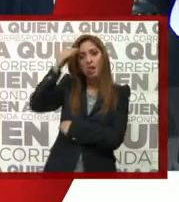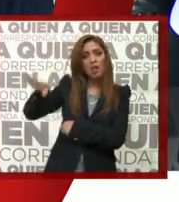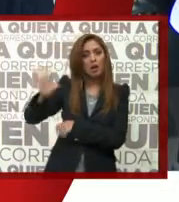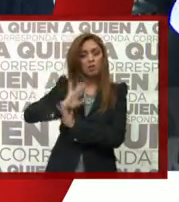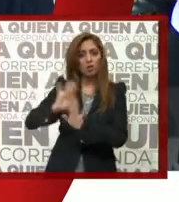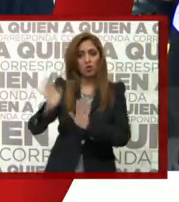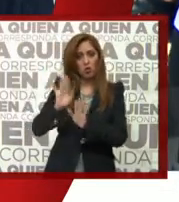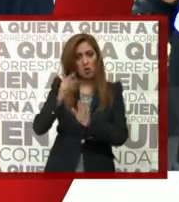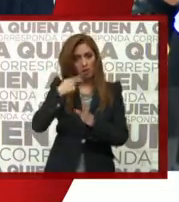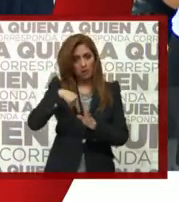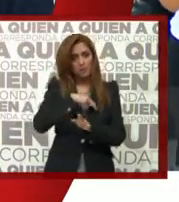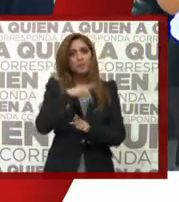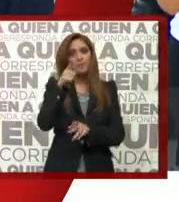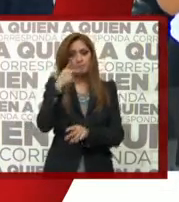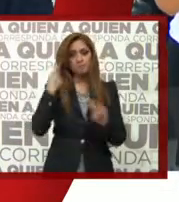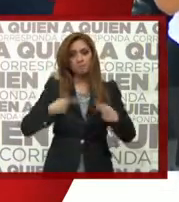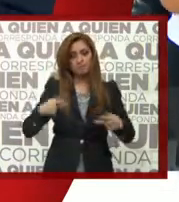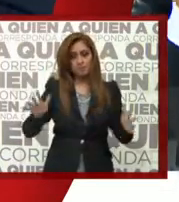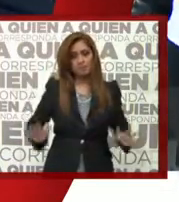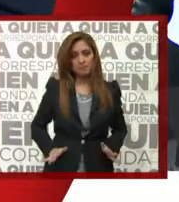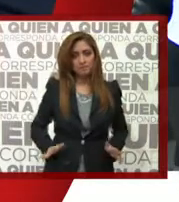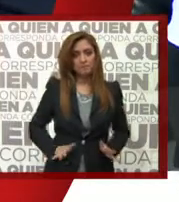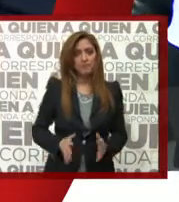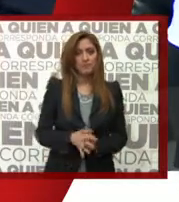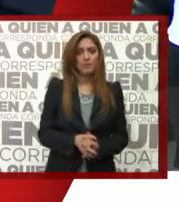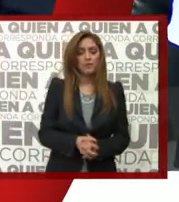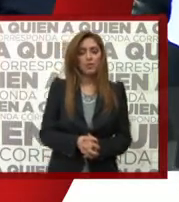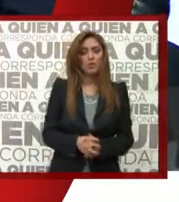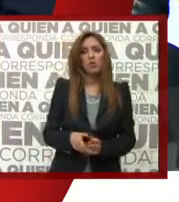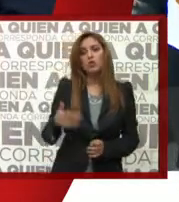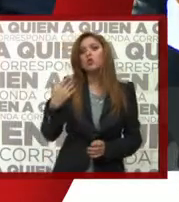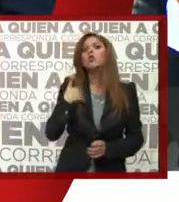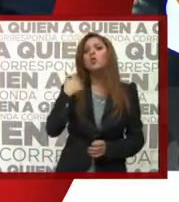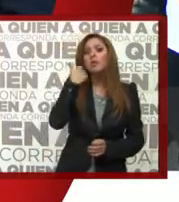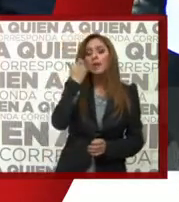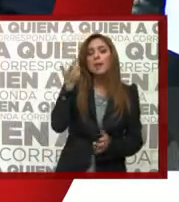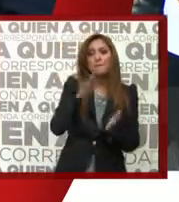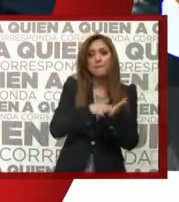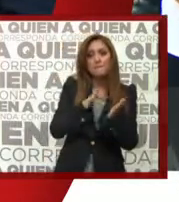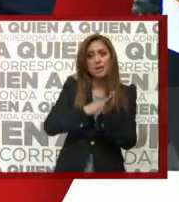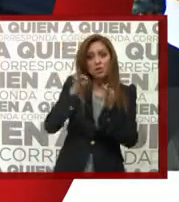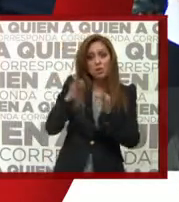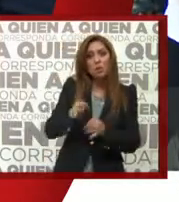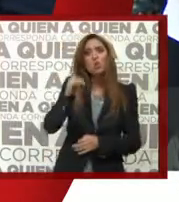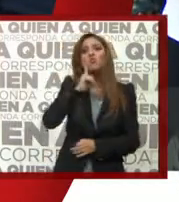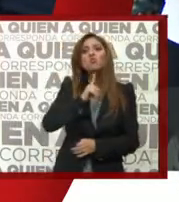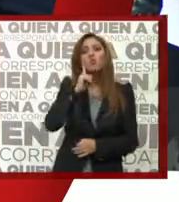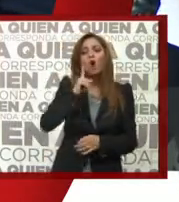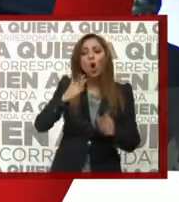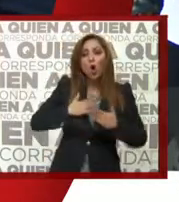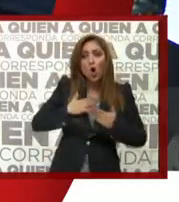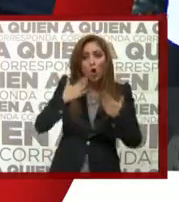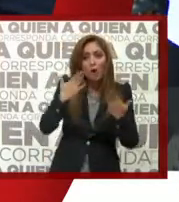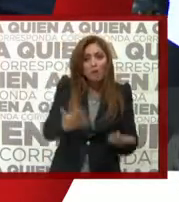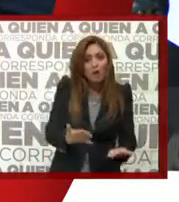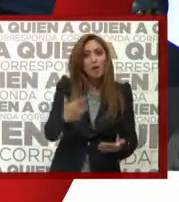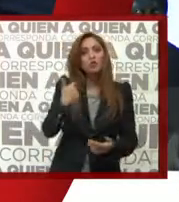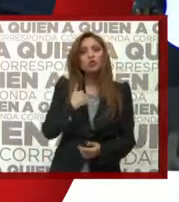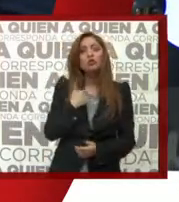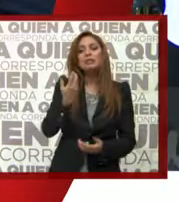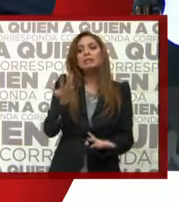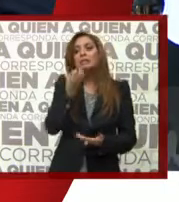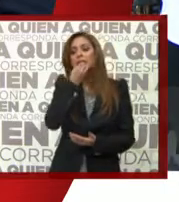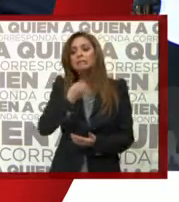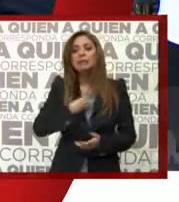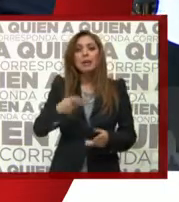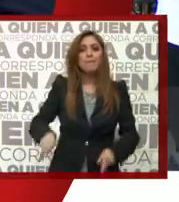bolas. Sí, ¿no? Habla muy bien de su persona. Sí, tengo la necesidad de que los papeles salgan bien porque la señora confió en mí. Yo tuve una necesidad de tener que